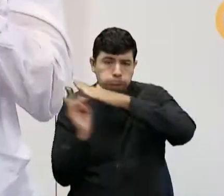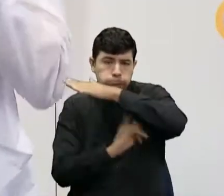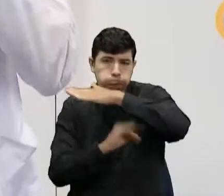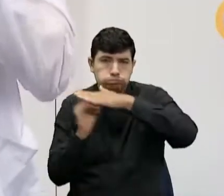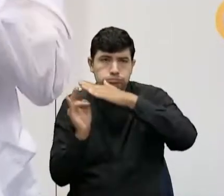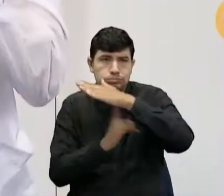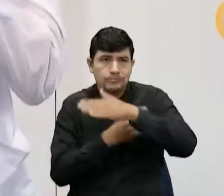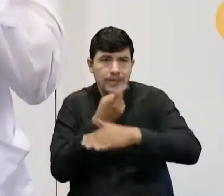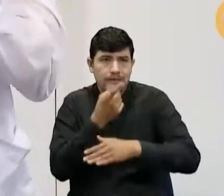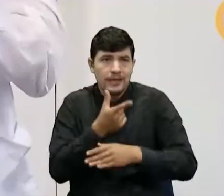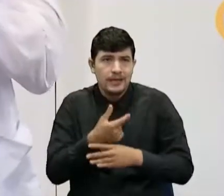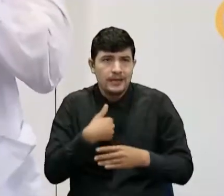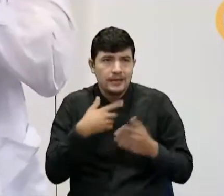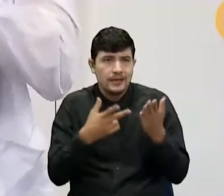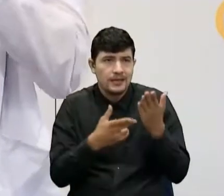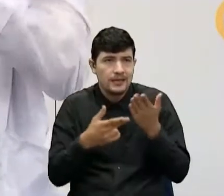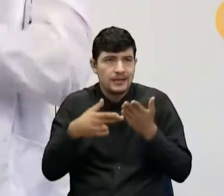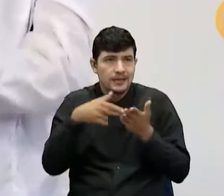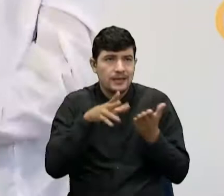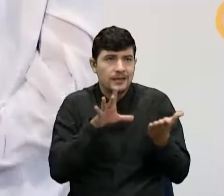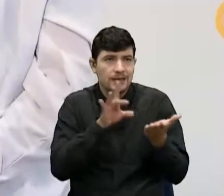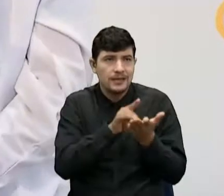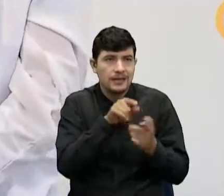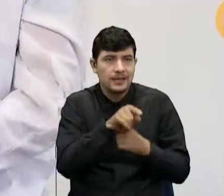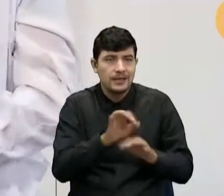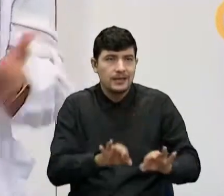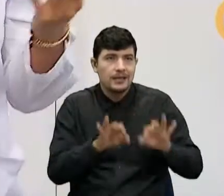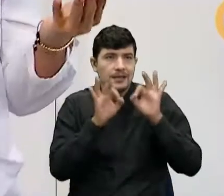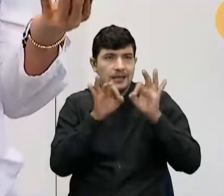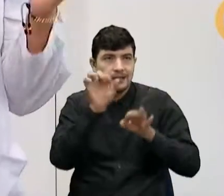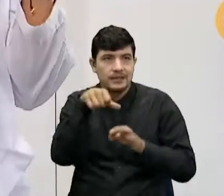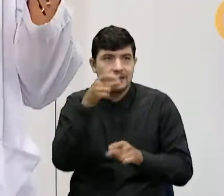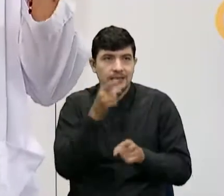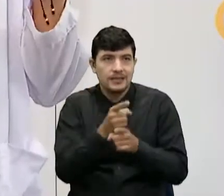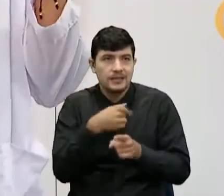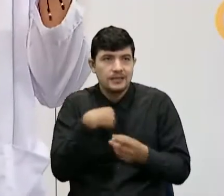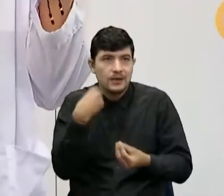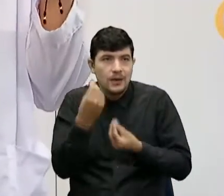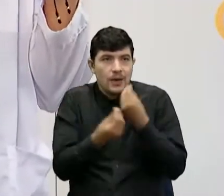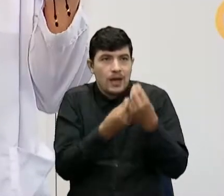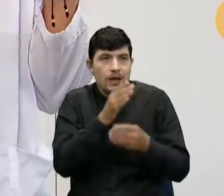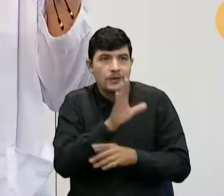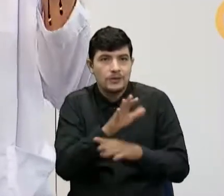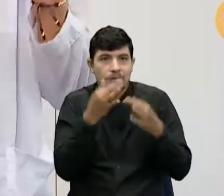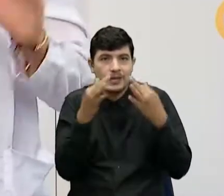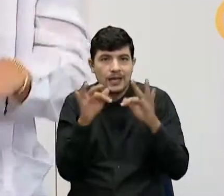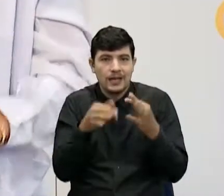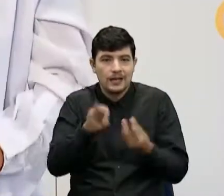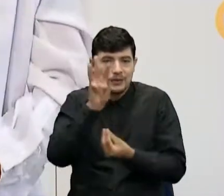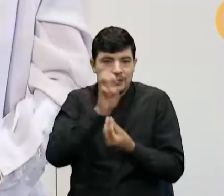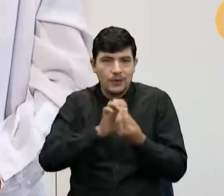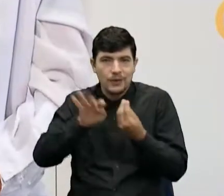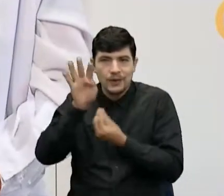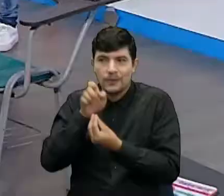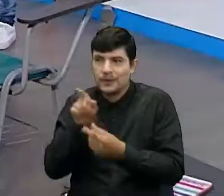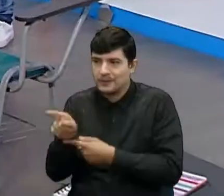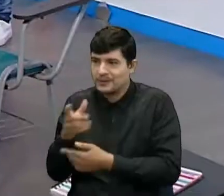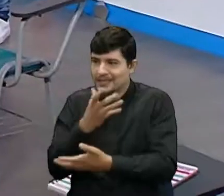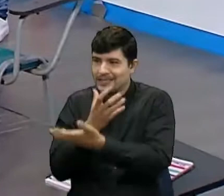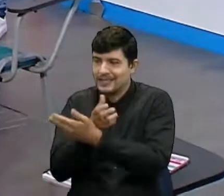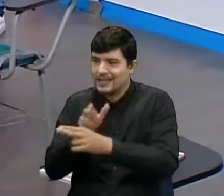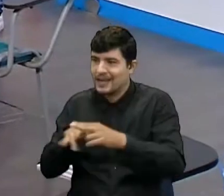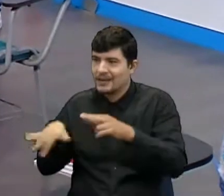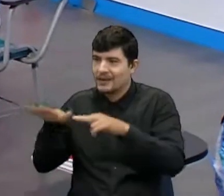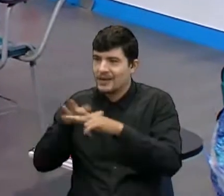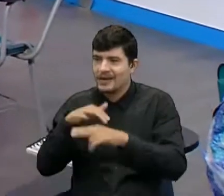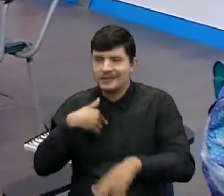fácil Lo recorto bien bonito Y lo coloreo Que se vea bonito Y lo hago así En la tarea De octavo y noveno grado De ciencias naturales Hola Ronnie Me